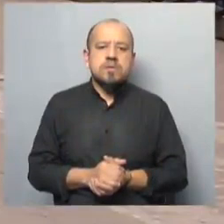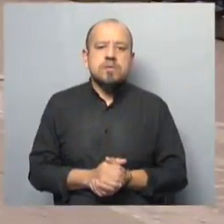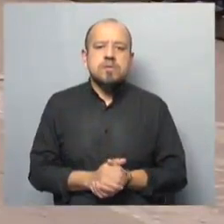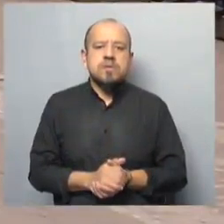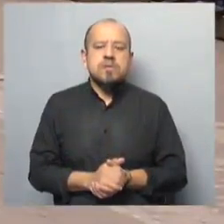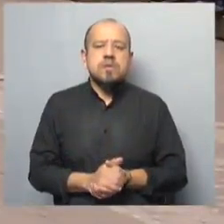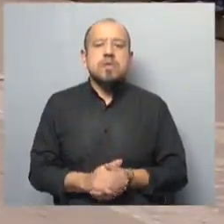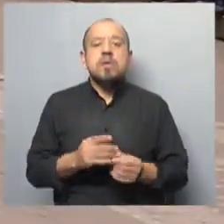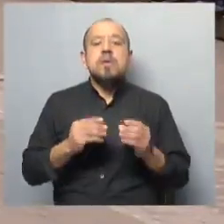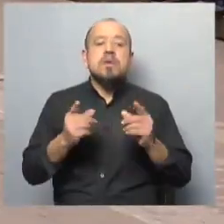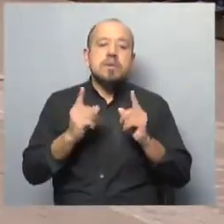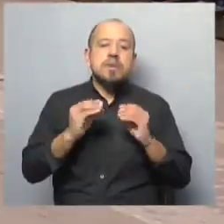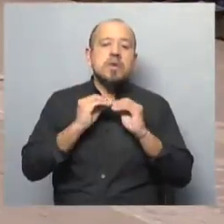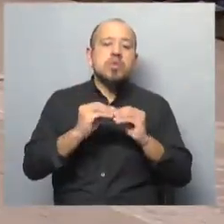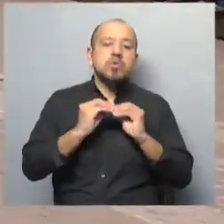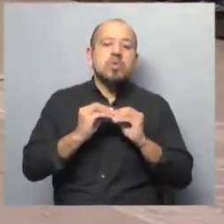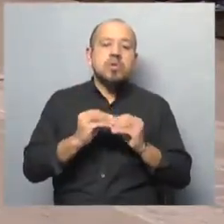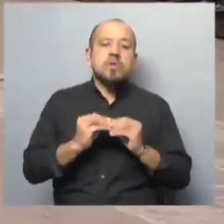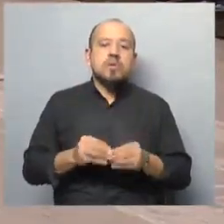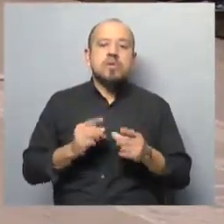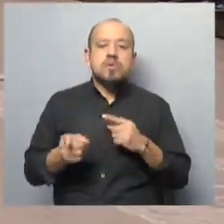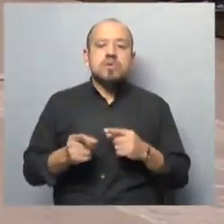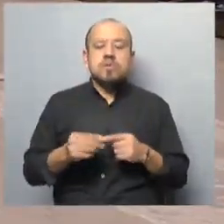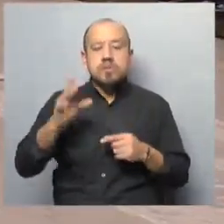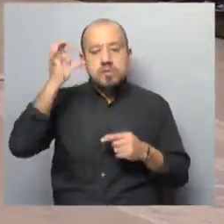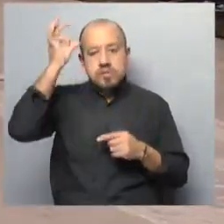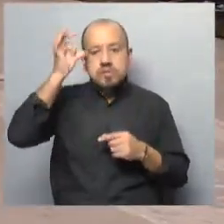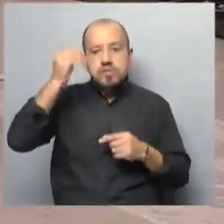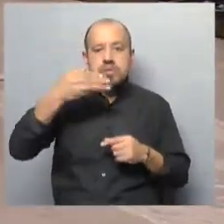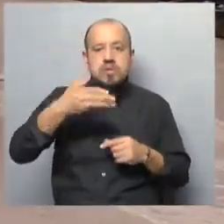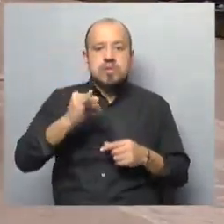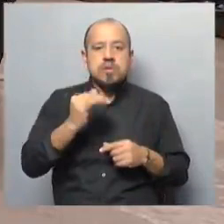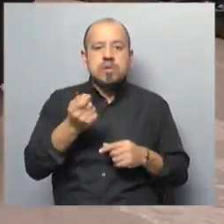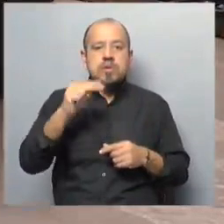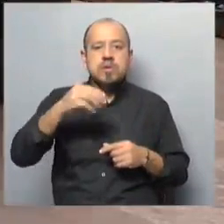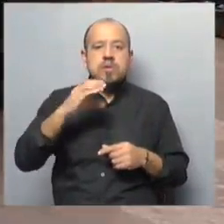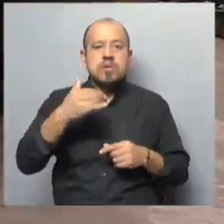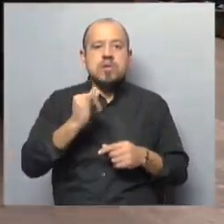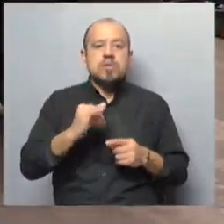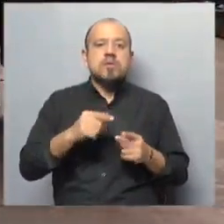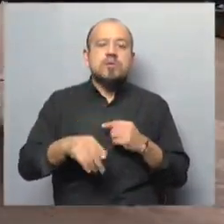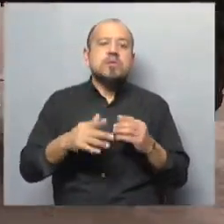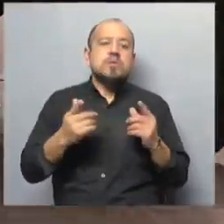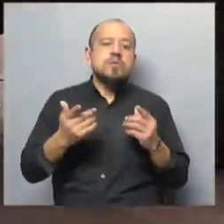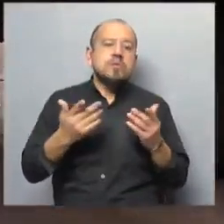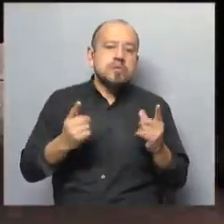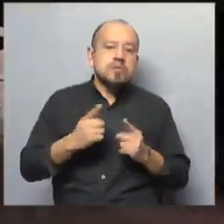Pou, además le consultamos por el caso de la senadora Graciela Bianchi y si esto podría generar algún conflicto